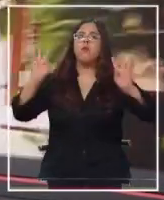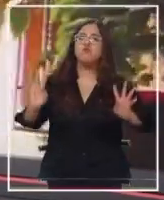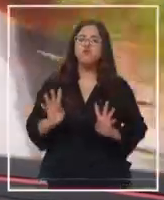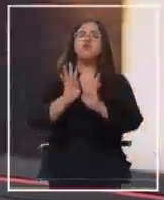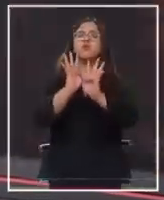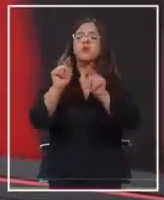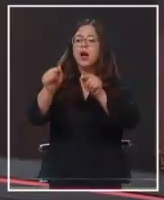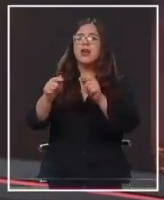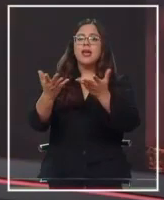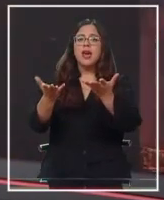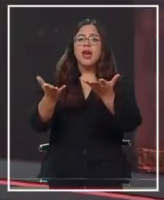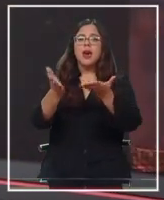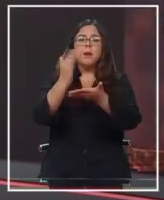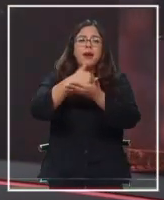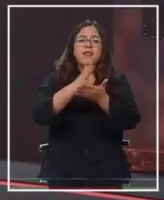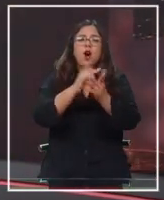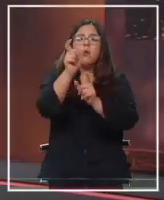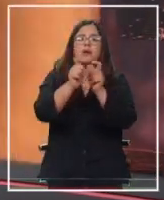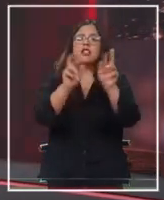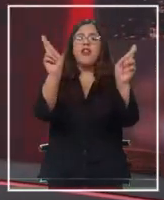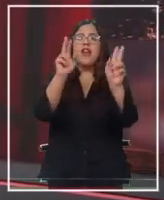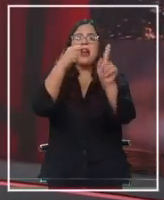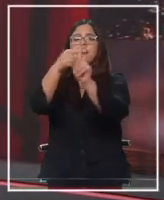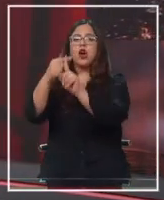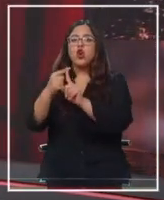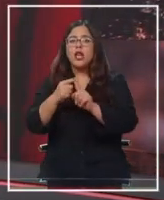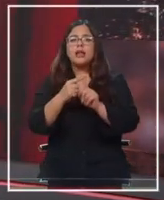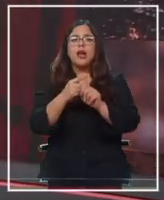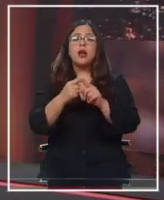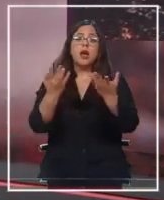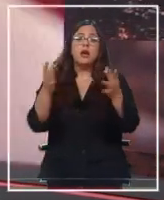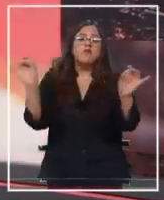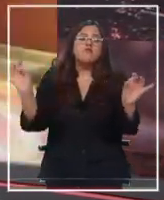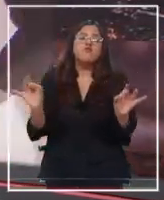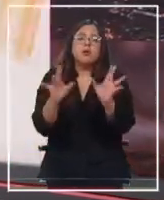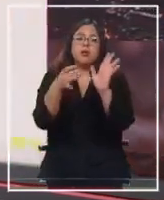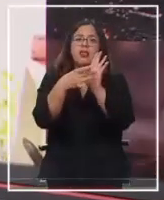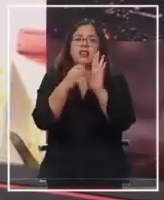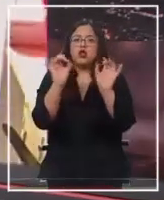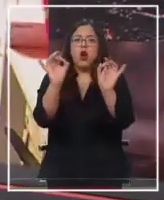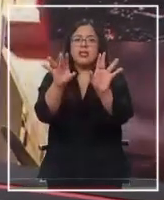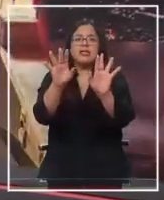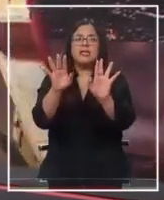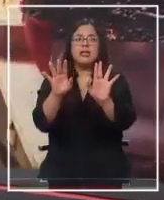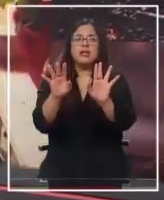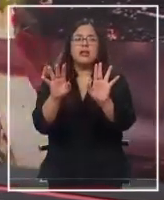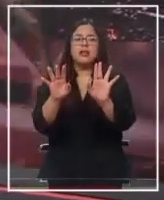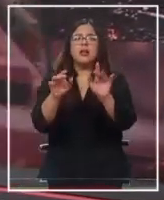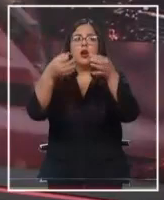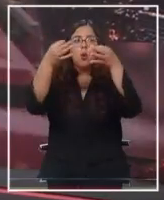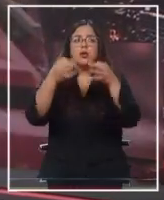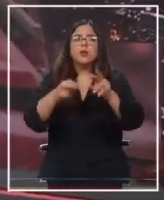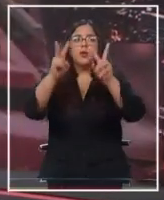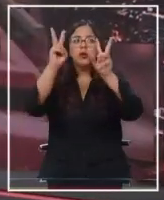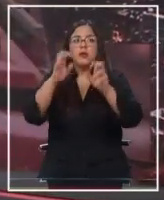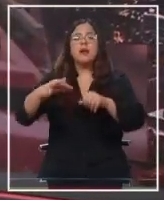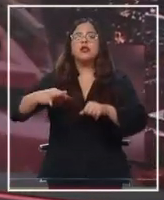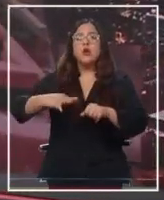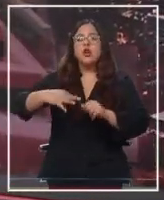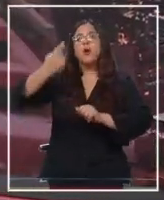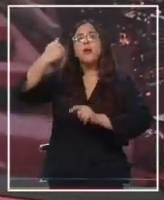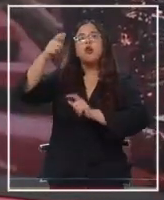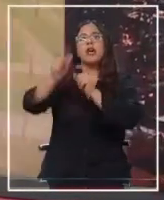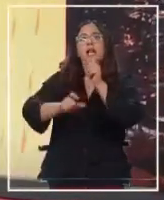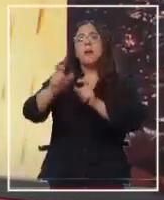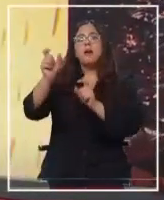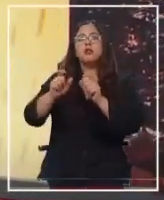Fue organizado por vecinos de Recoleta. ¿Para qué? Para estar preparados ante un eventual delito de estas características. Un operativo ciudadano, pero que los